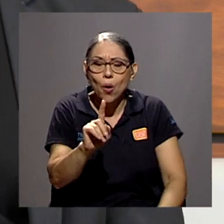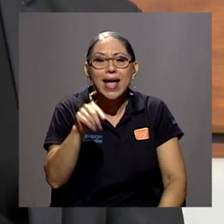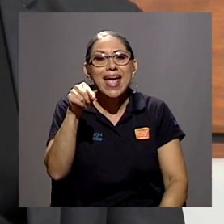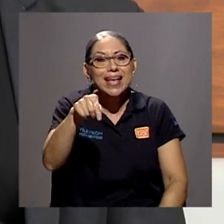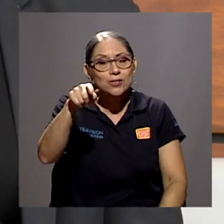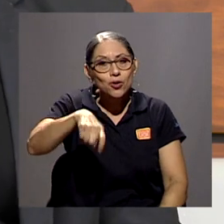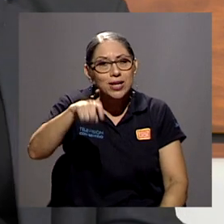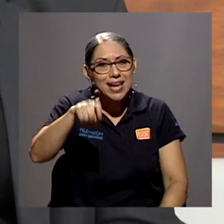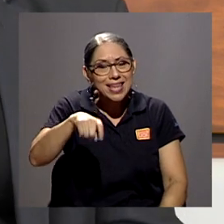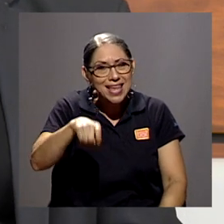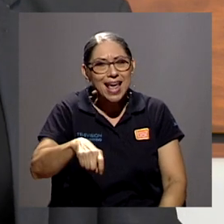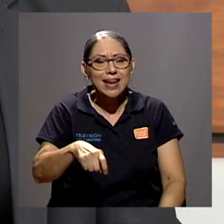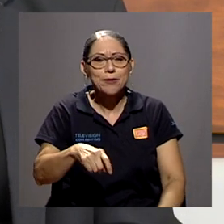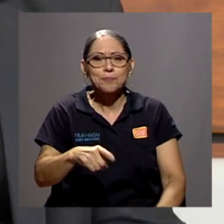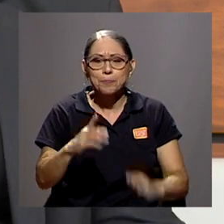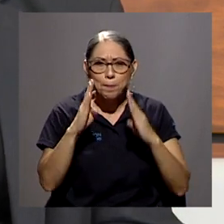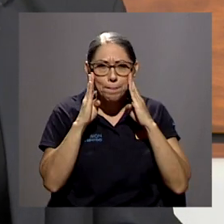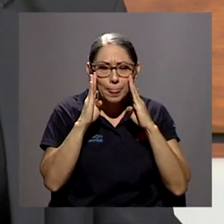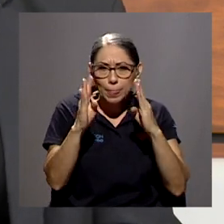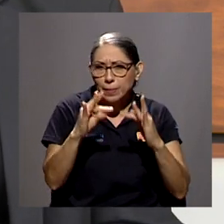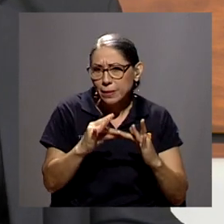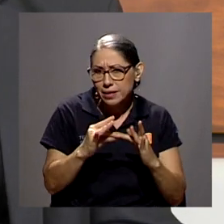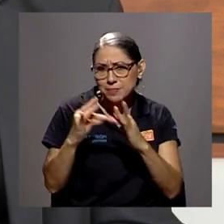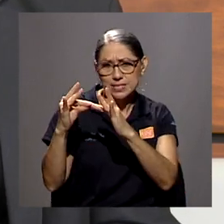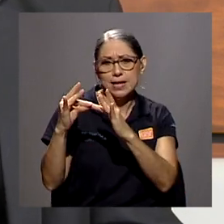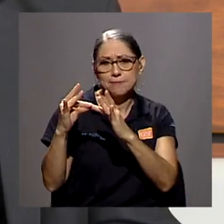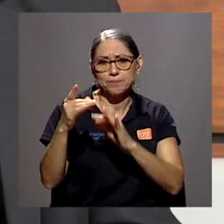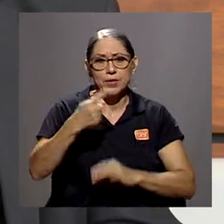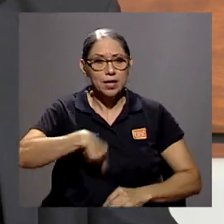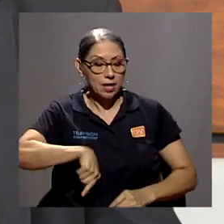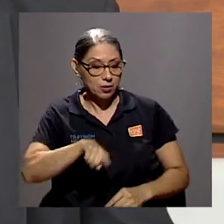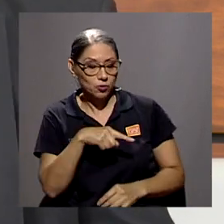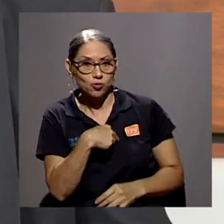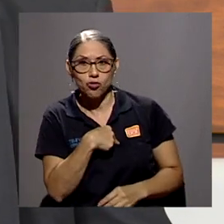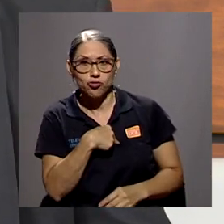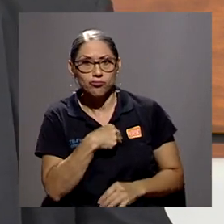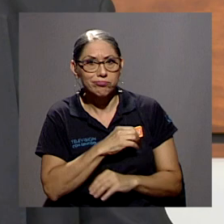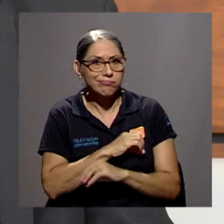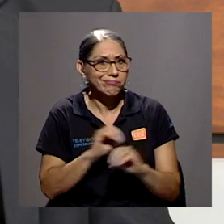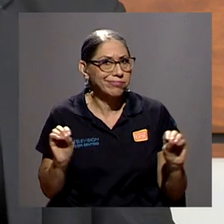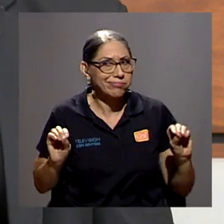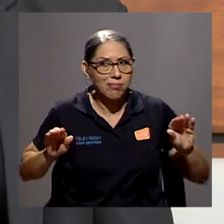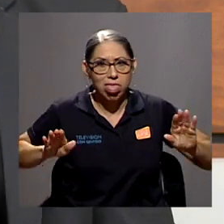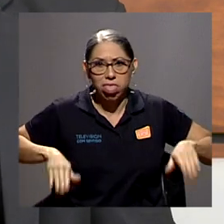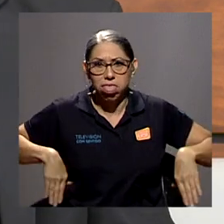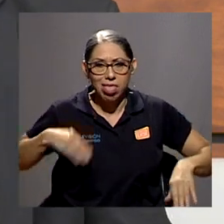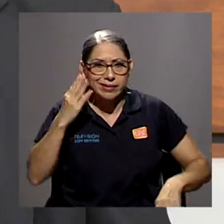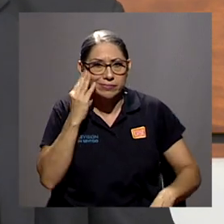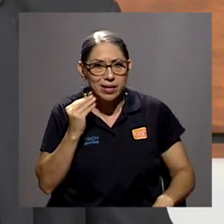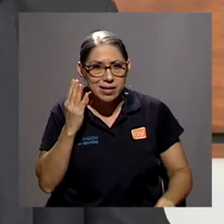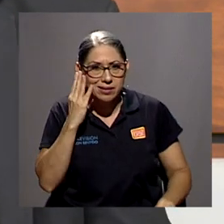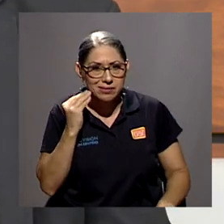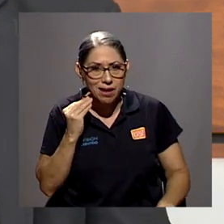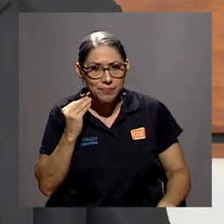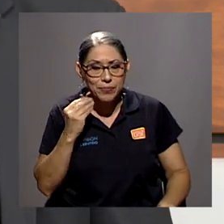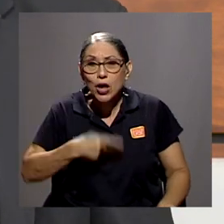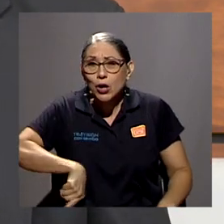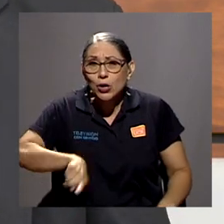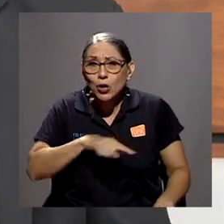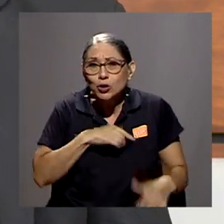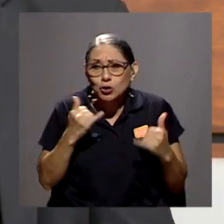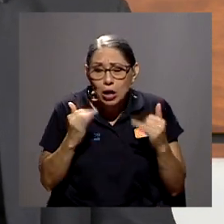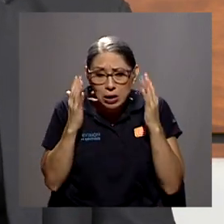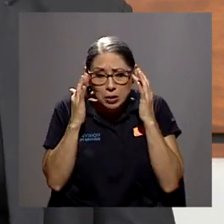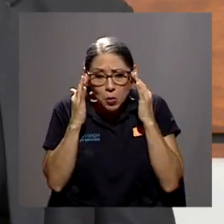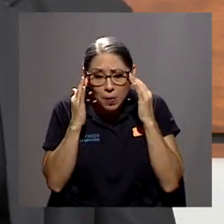algún tratamiento especial en el cual nosotros no tenemos experiencia nosotros ahora estamos muy preocupados por crear el